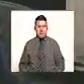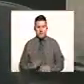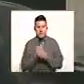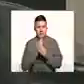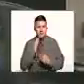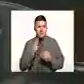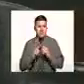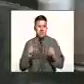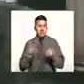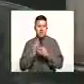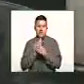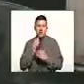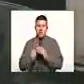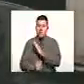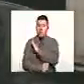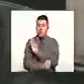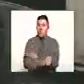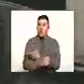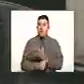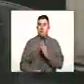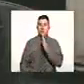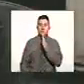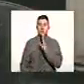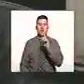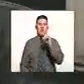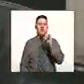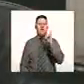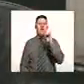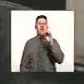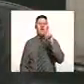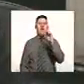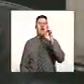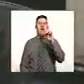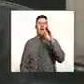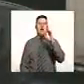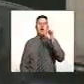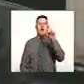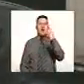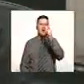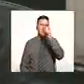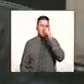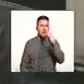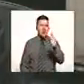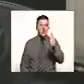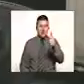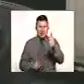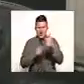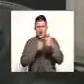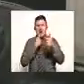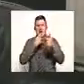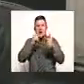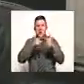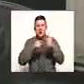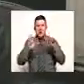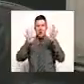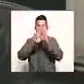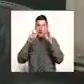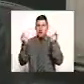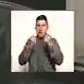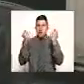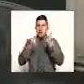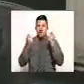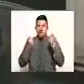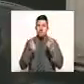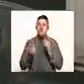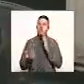pobres, pero eso sí, que los poderosos, como los señores de FENAL, con las bebidas azucaradas y demás, paguen publicidad engañosa y contraten